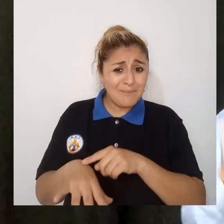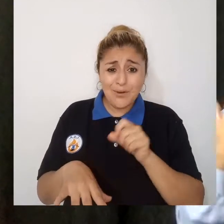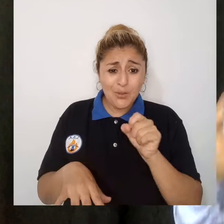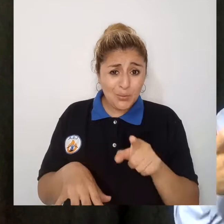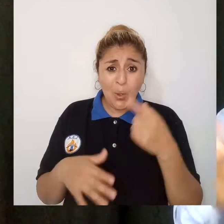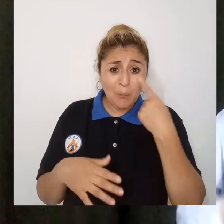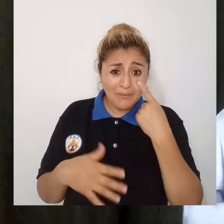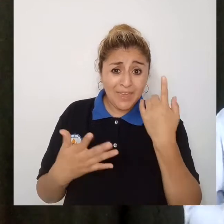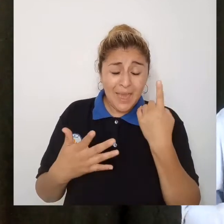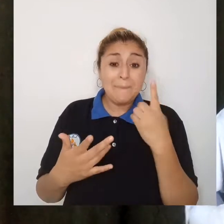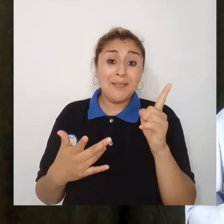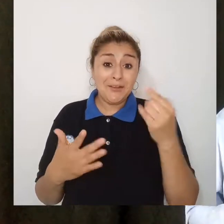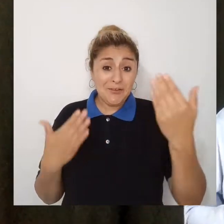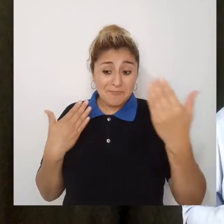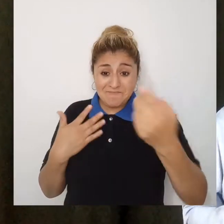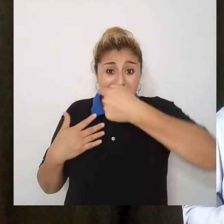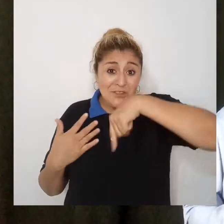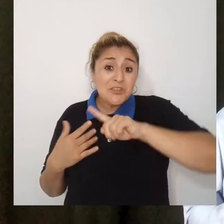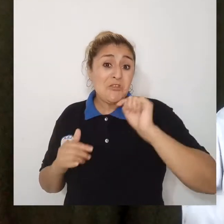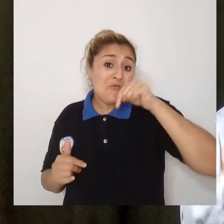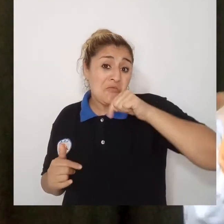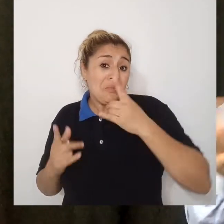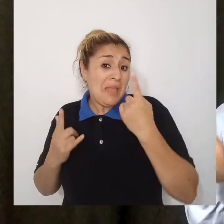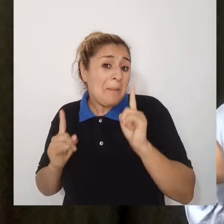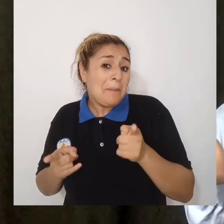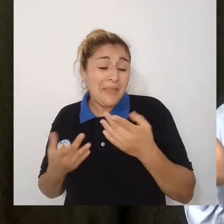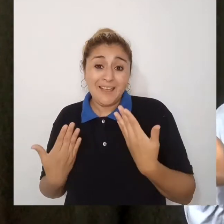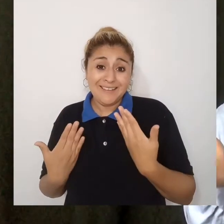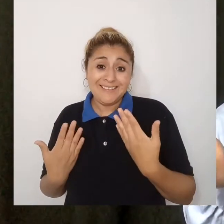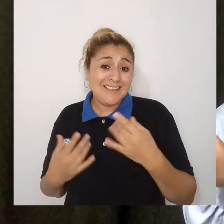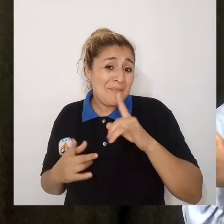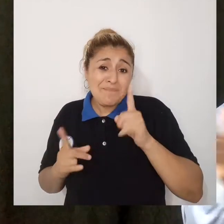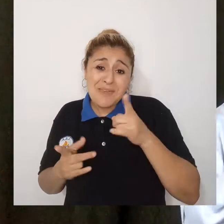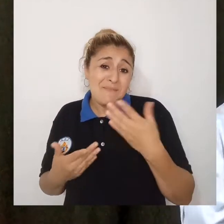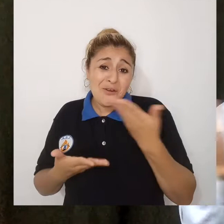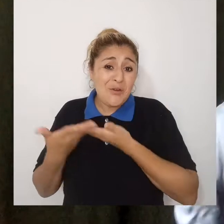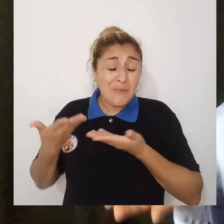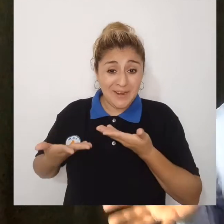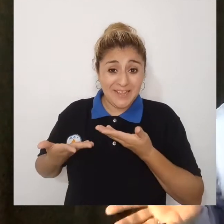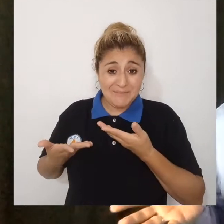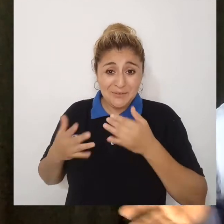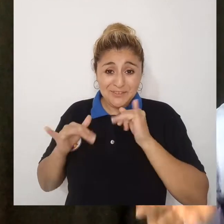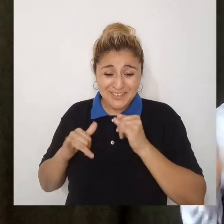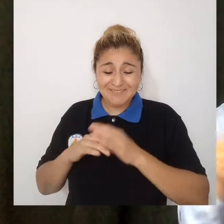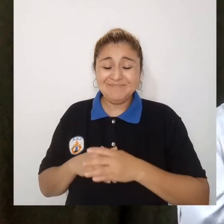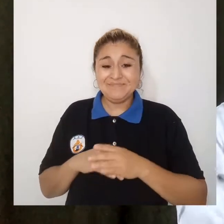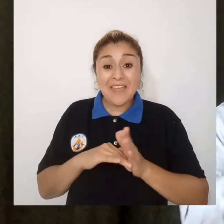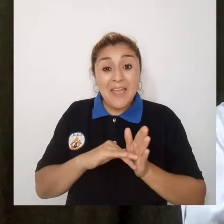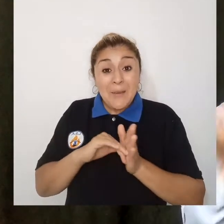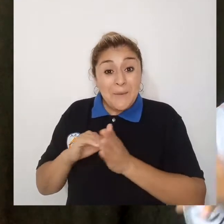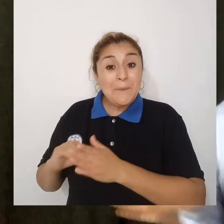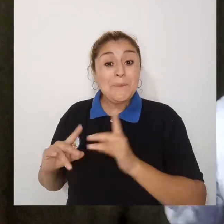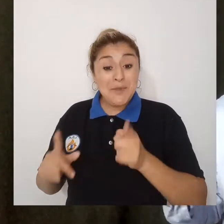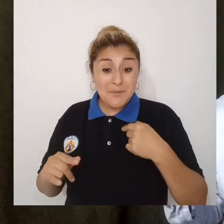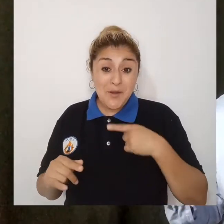cuando nos juntamos y dice que tenían casas bíblicas partiendo del padre de las